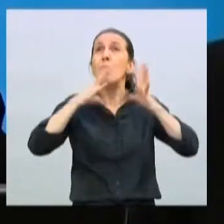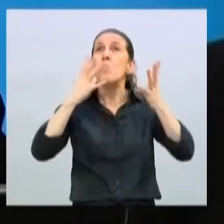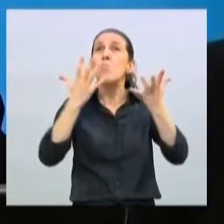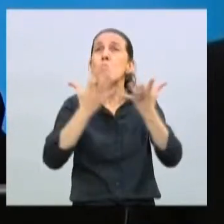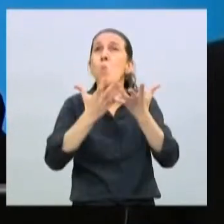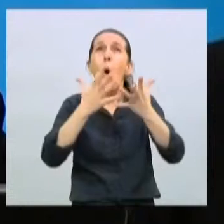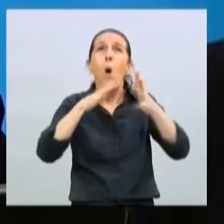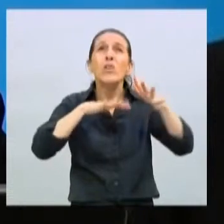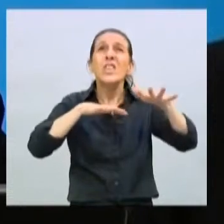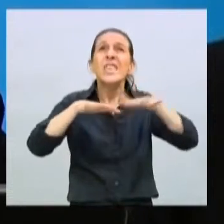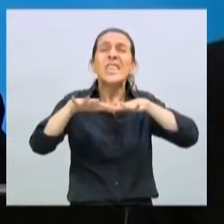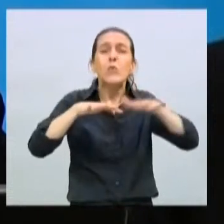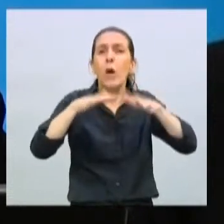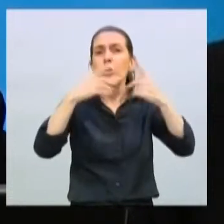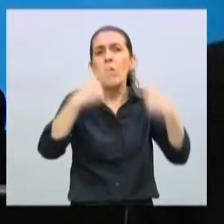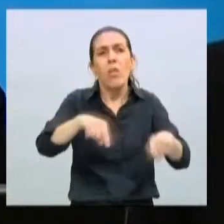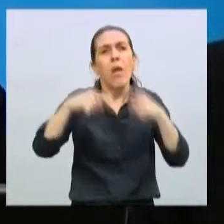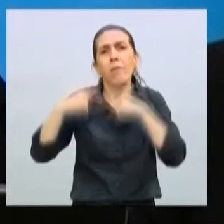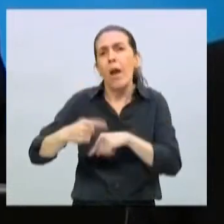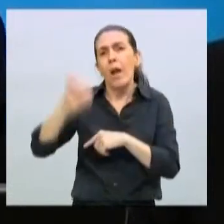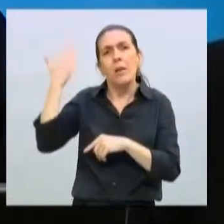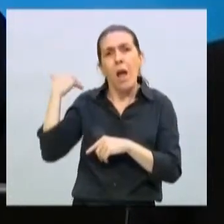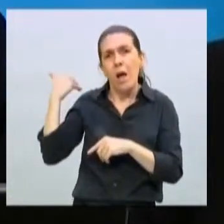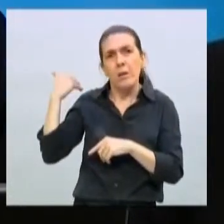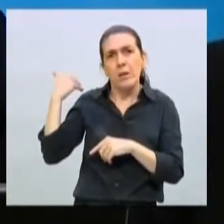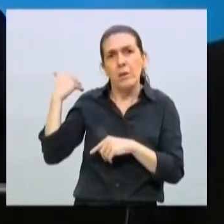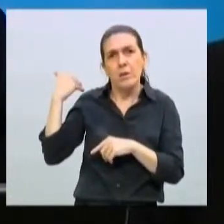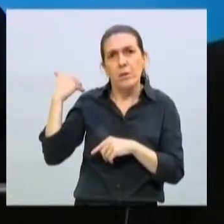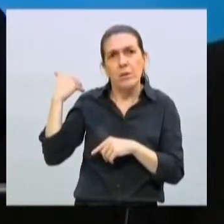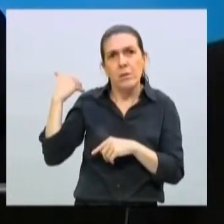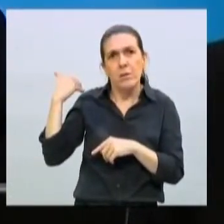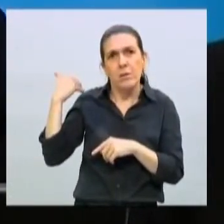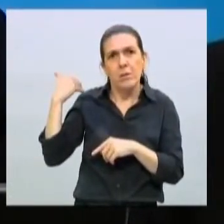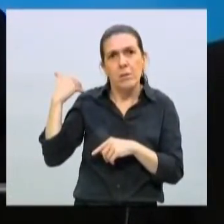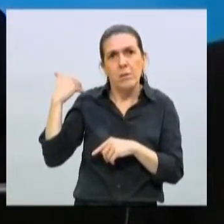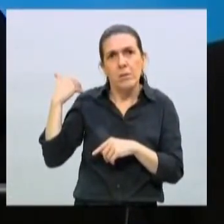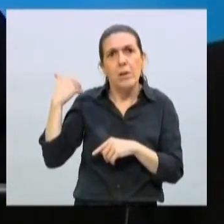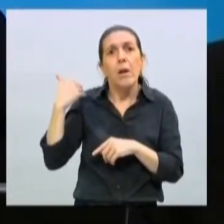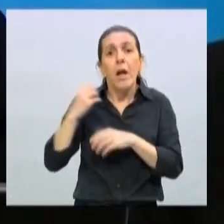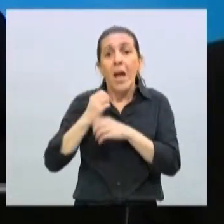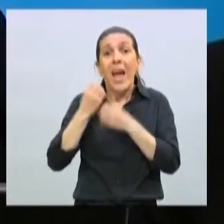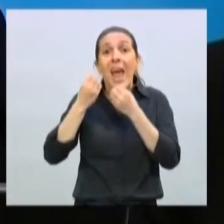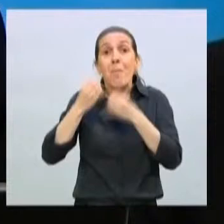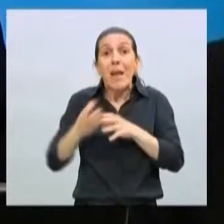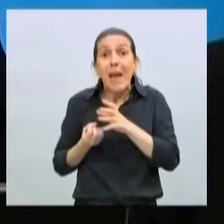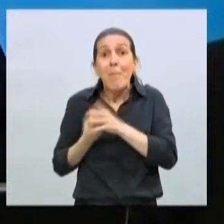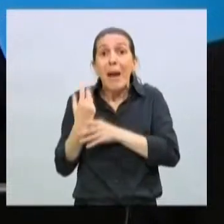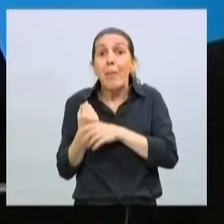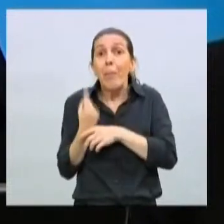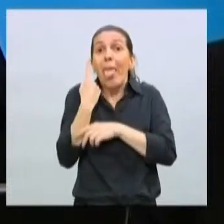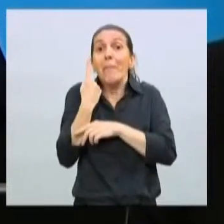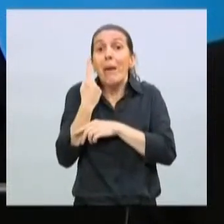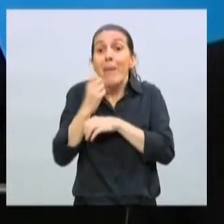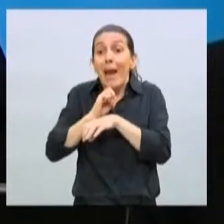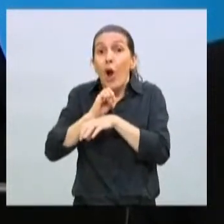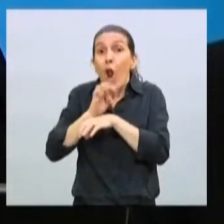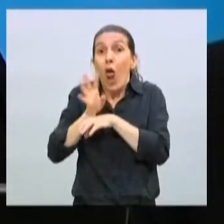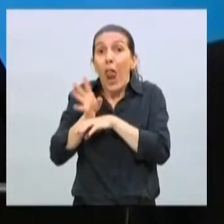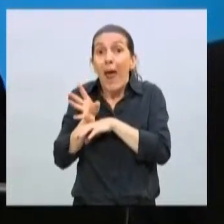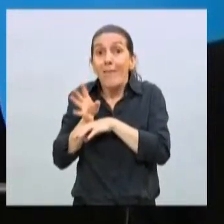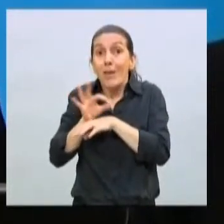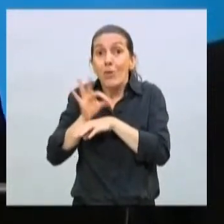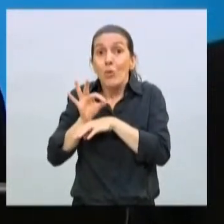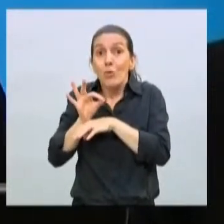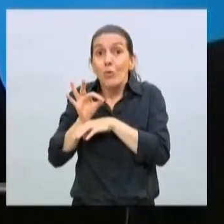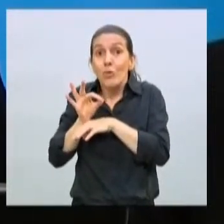Este mundo ya no es igual al mundo de cuando empezó esta cuarentena. Es otro mundo.